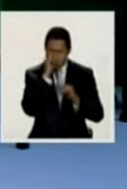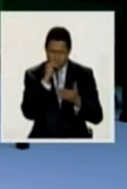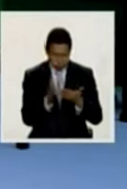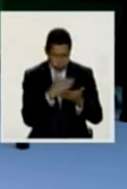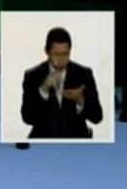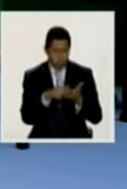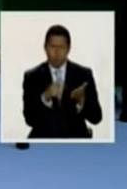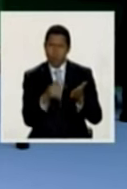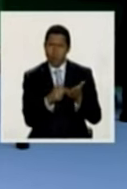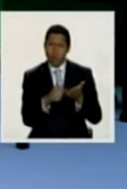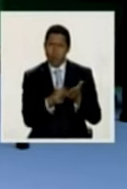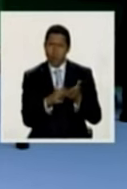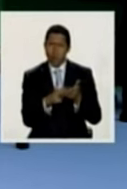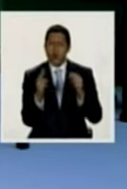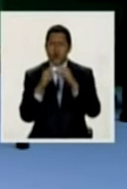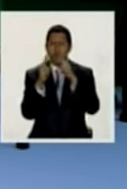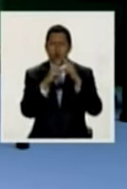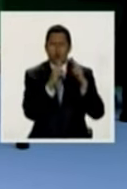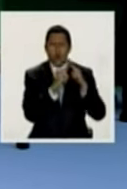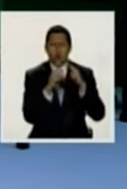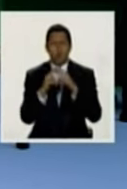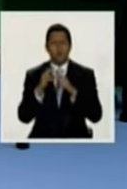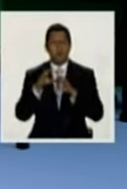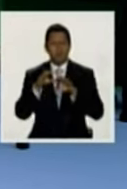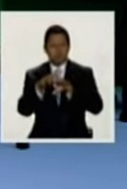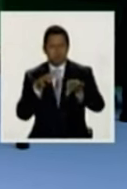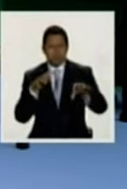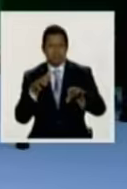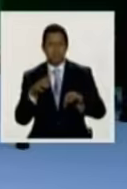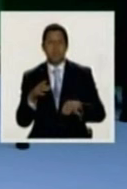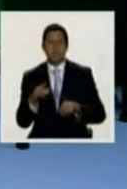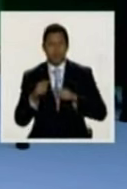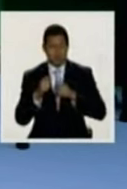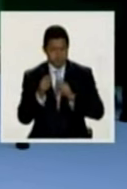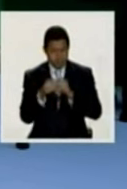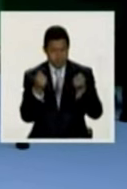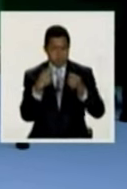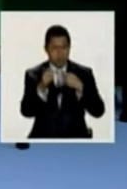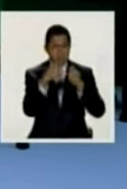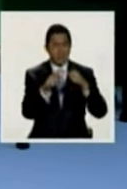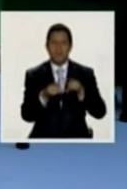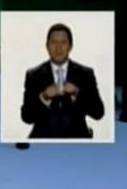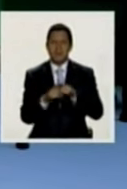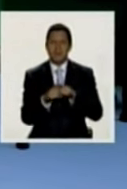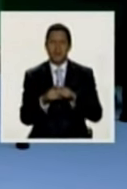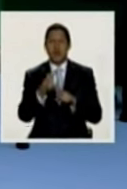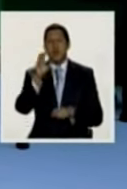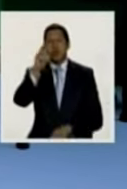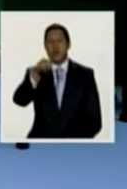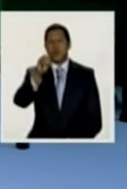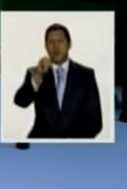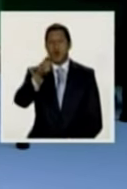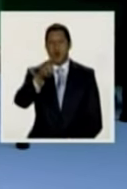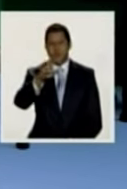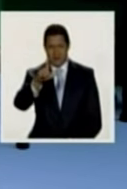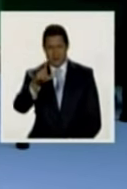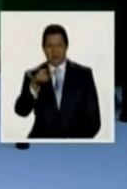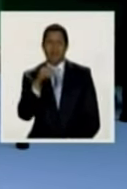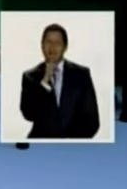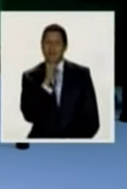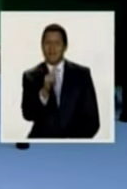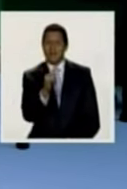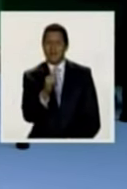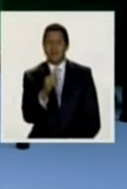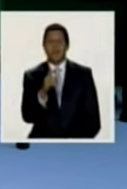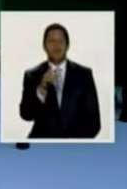obras comienzan a ser conocidas por, en general, tienen una gran difusión. Es un poco lo que pasa con el premio Nobel, por eso es que se ha dicho que